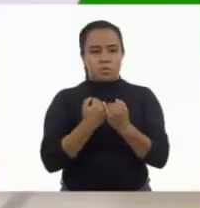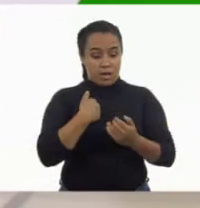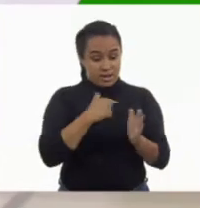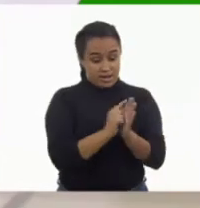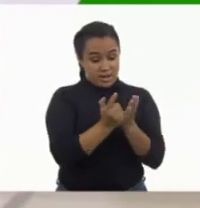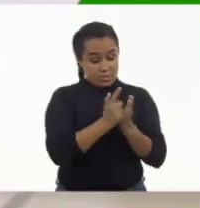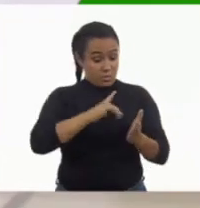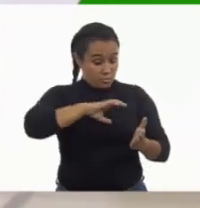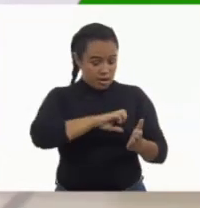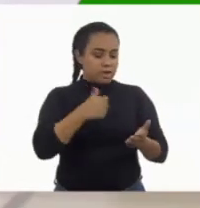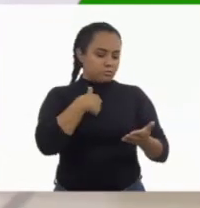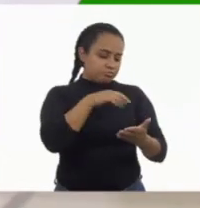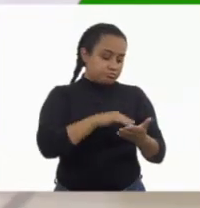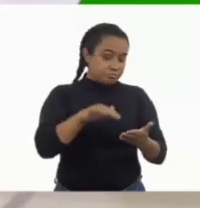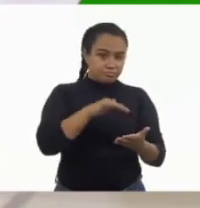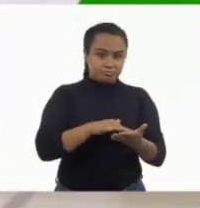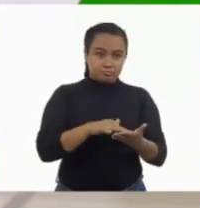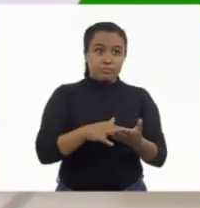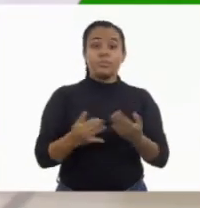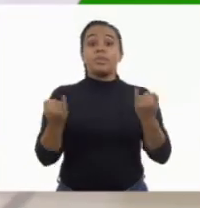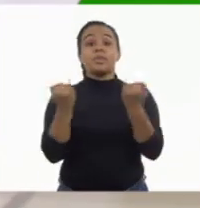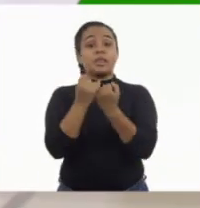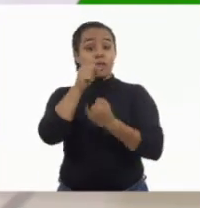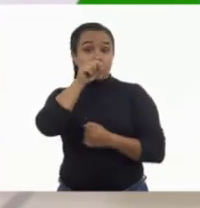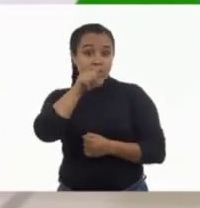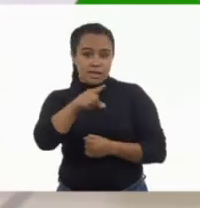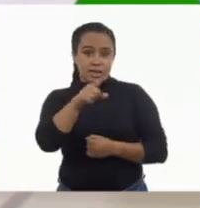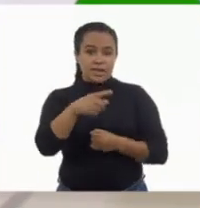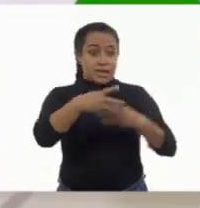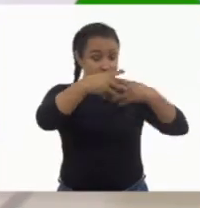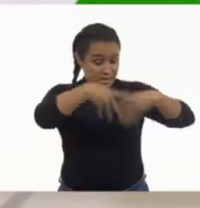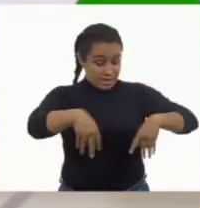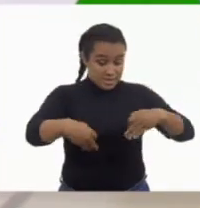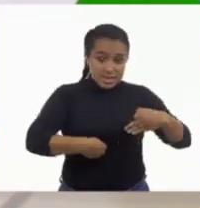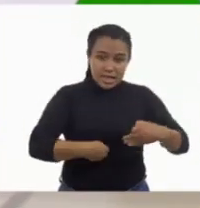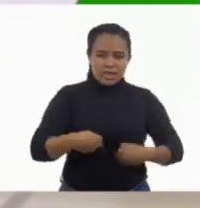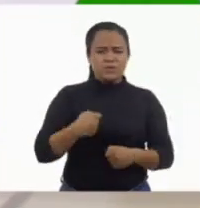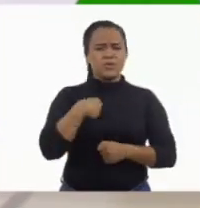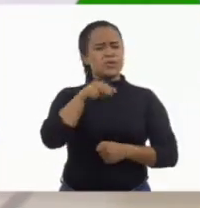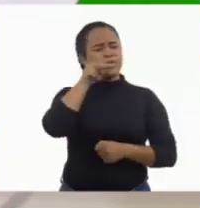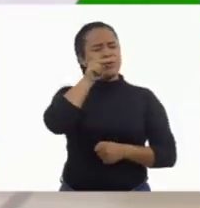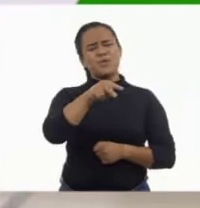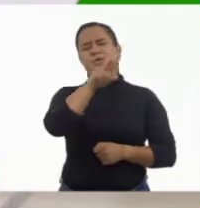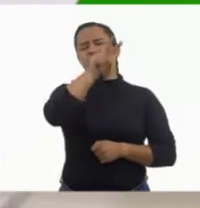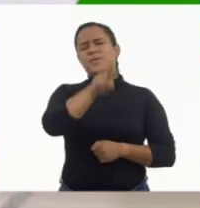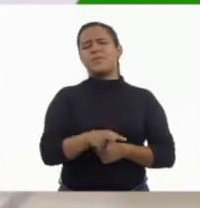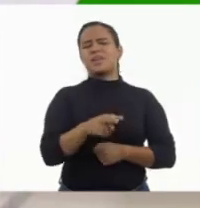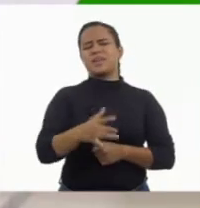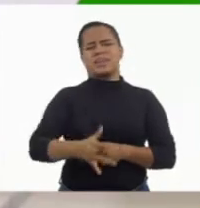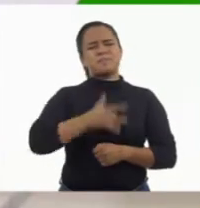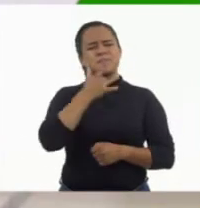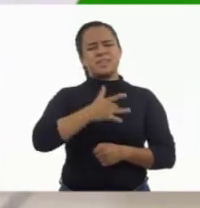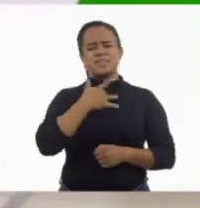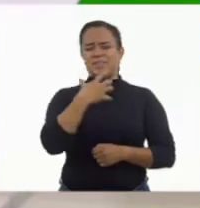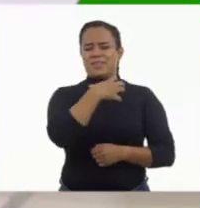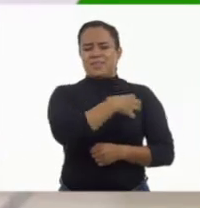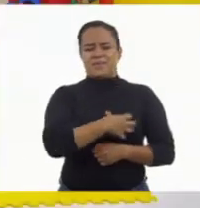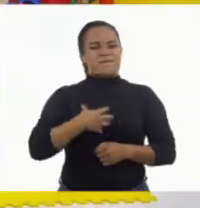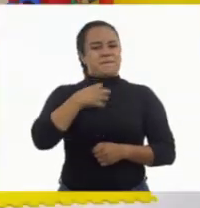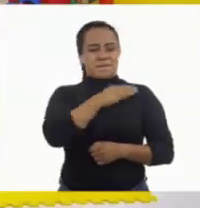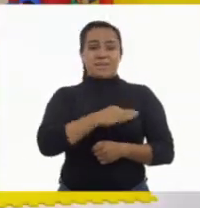libro favorito y, por supuesto, cuando veo una obra de teatro. Todo eso hace que me sienta muy, muy